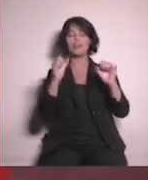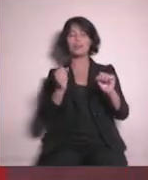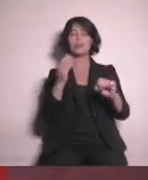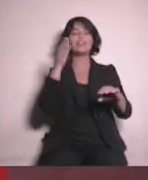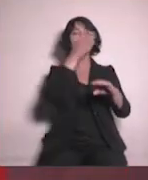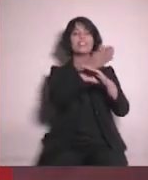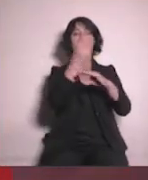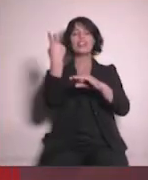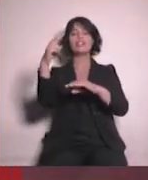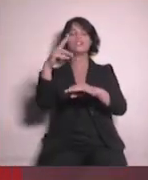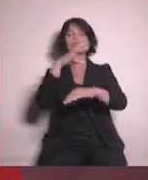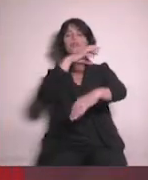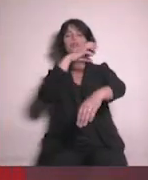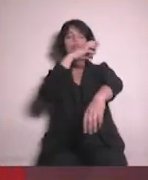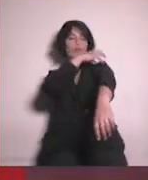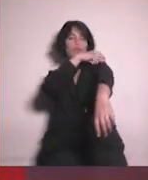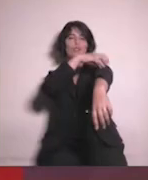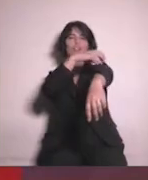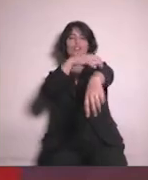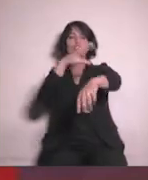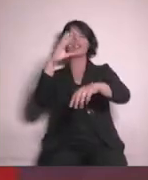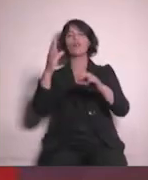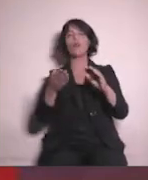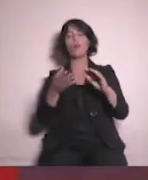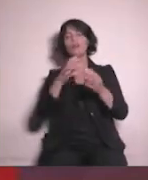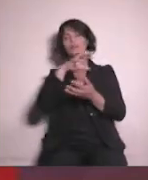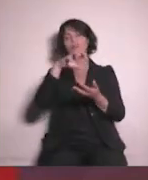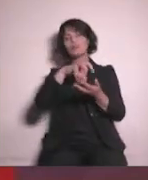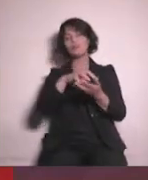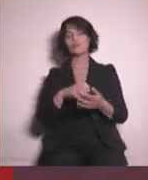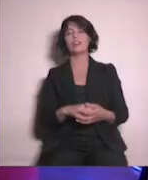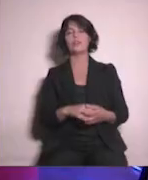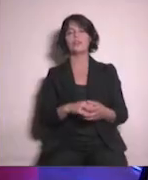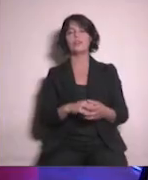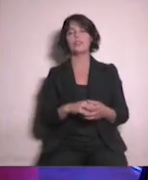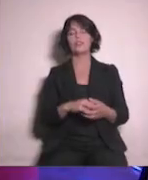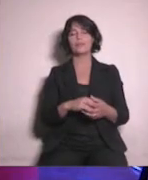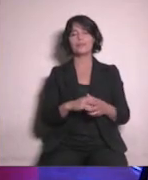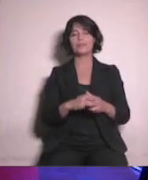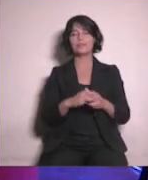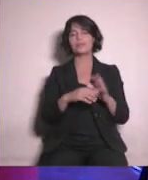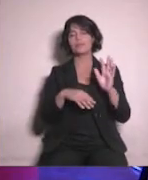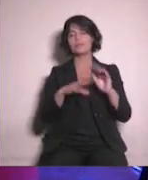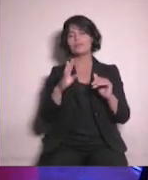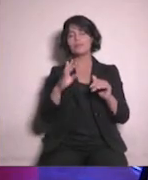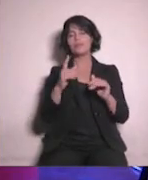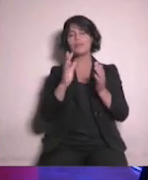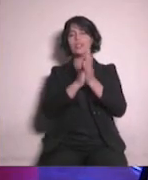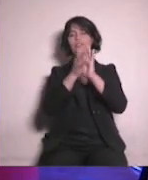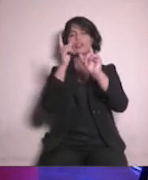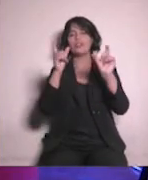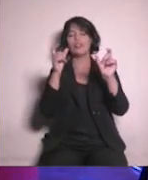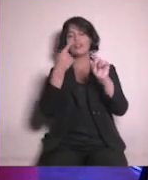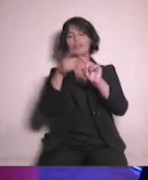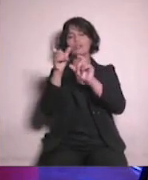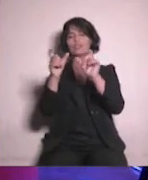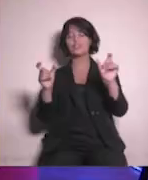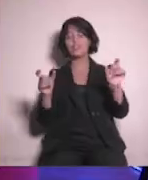Tenemos 220 puntos de atención para nuestros afiliados, más que todo el resto de la industria sumada.